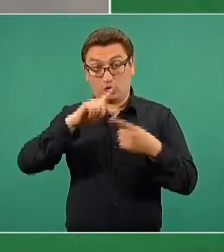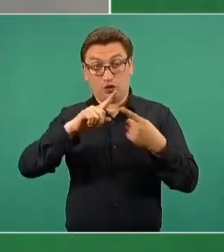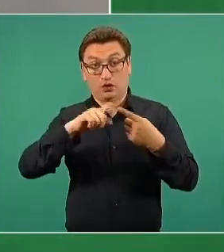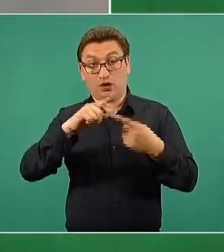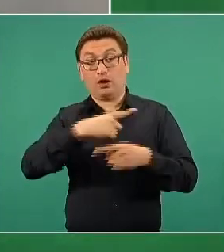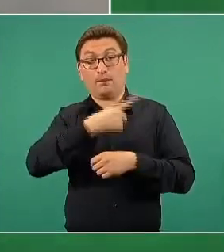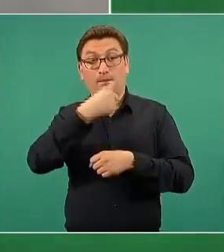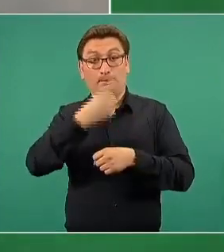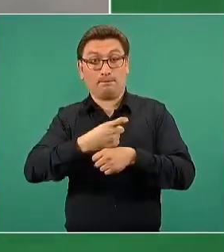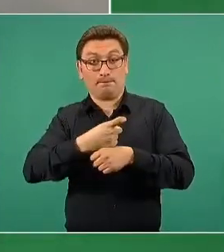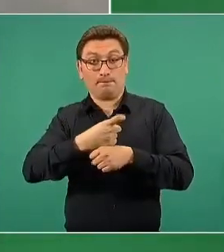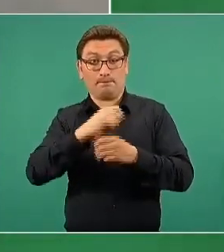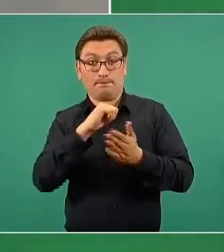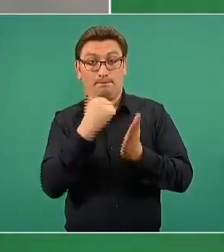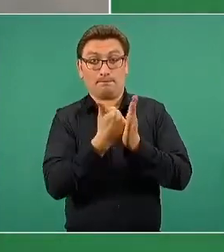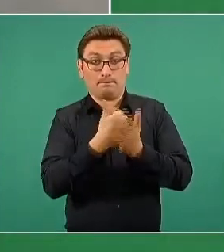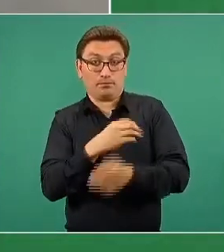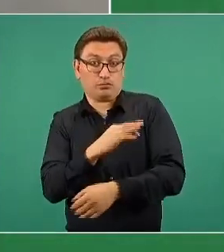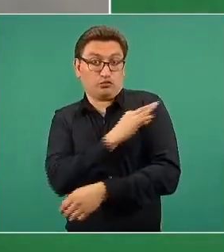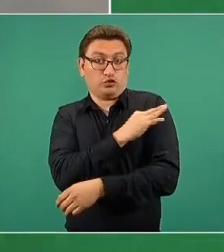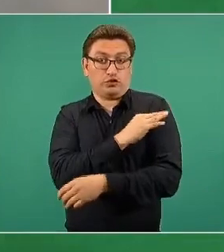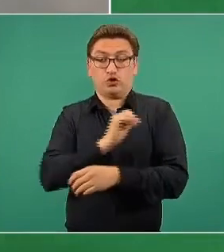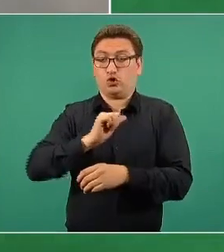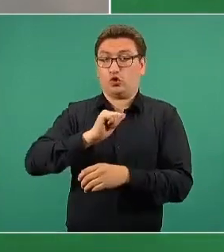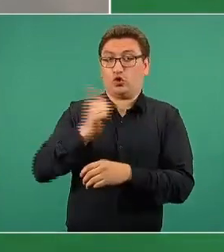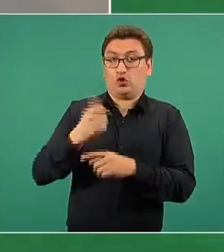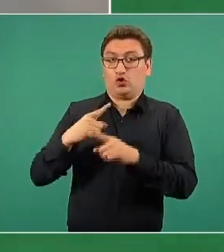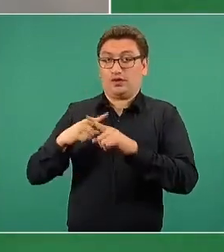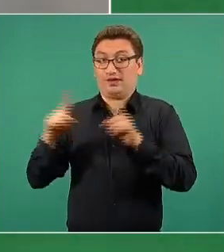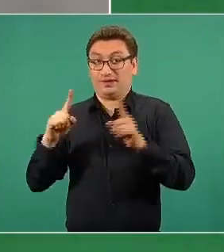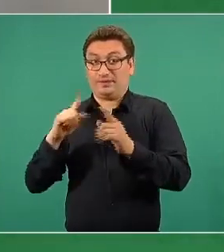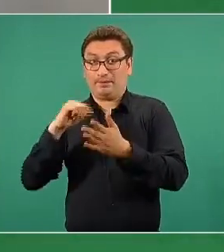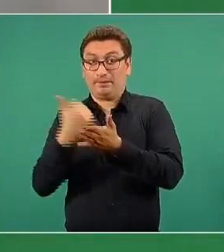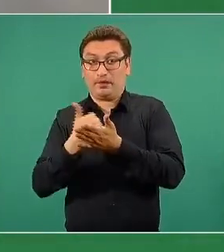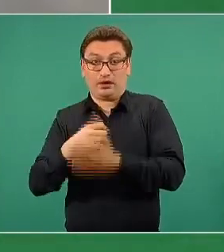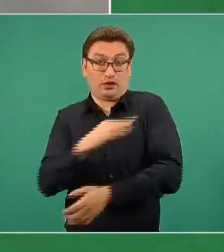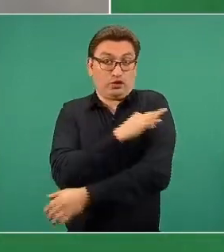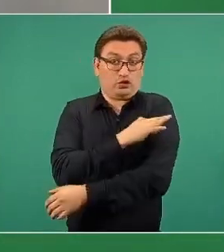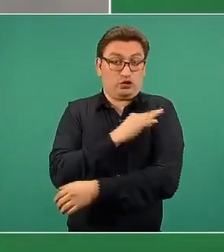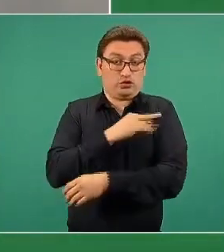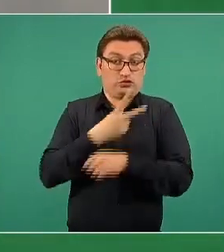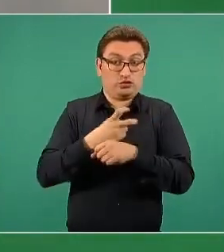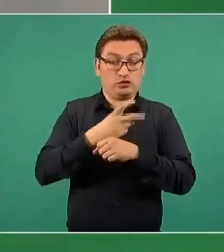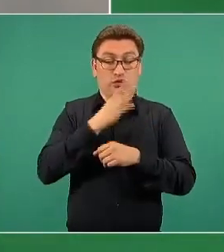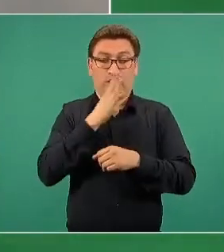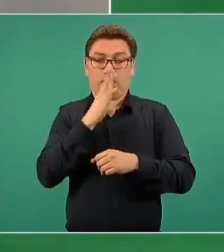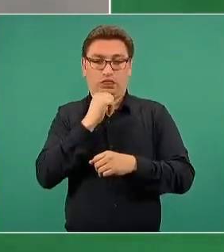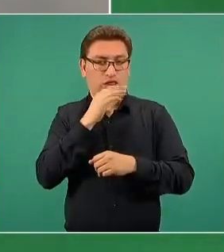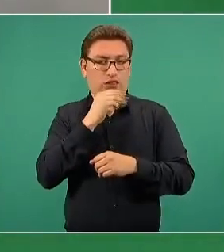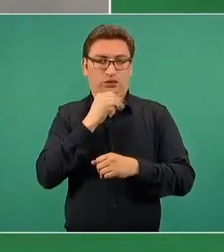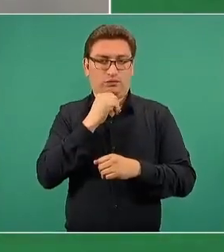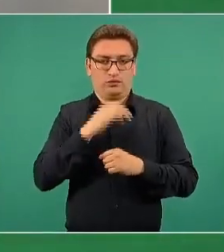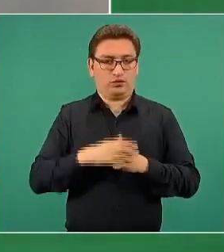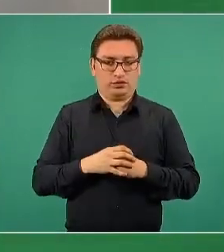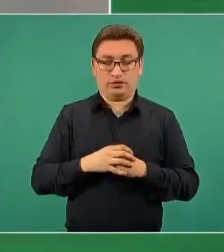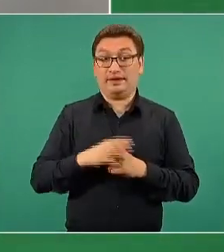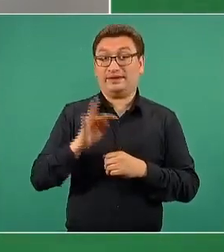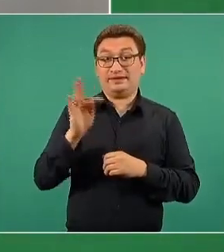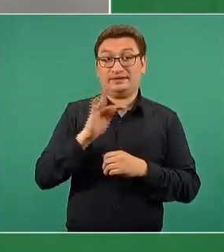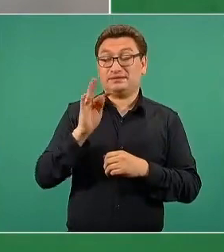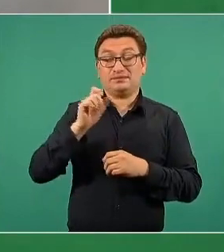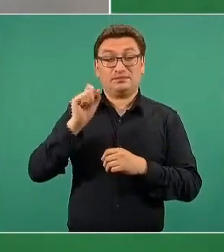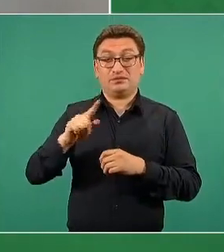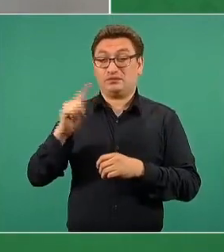la combinación de diferentes vacunas, inclusive si se trata de la misma